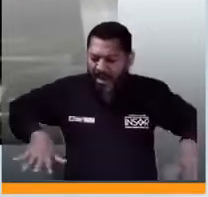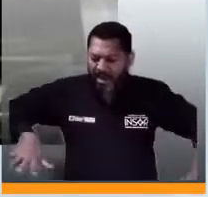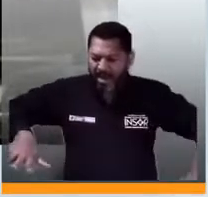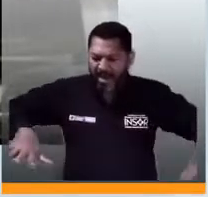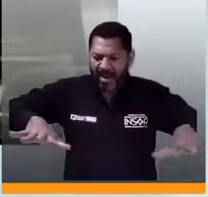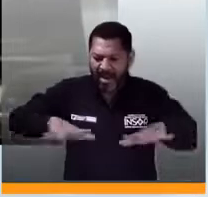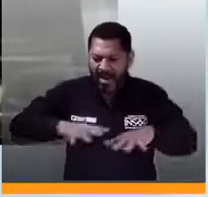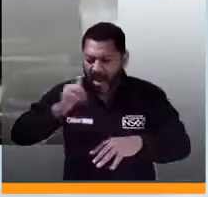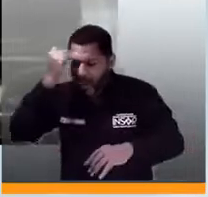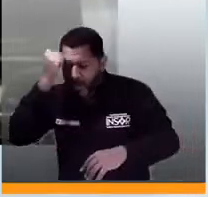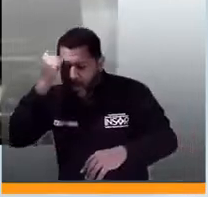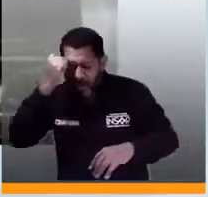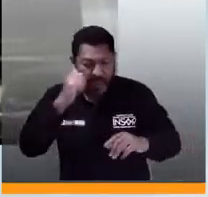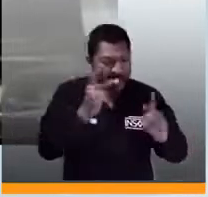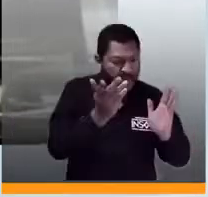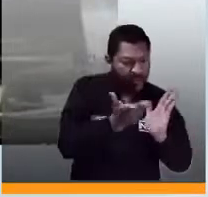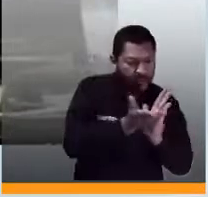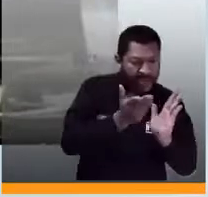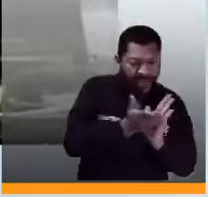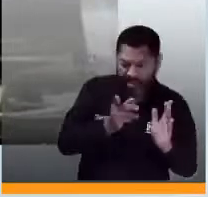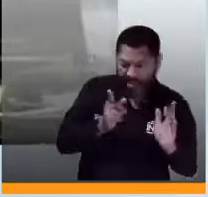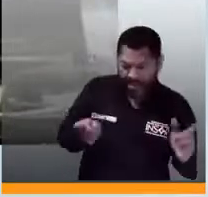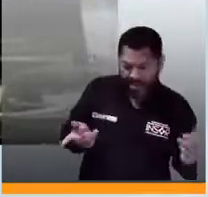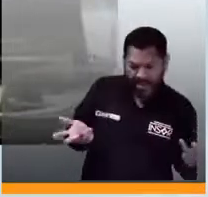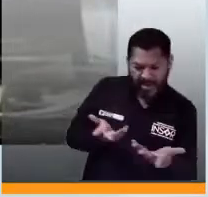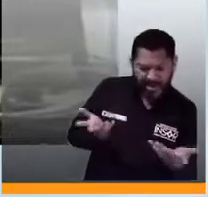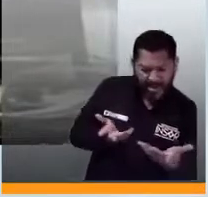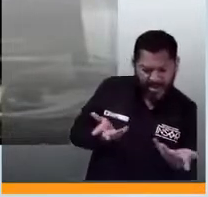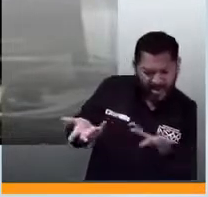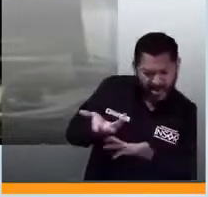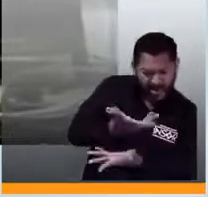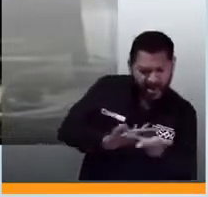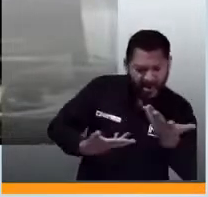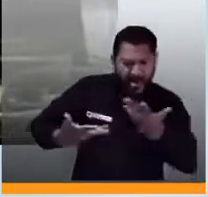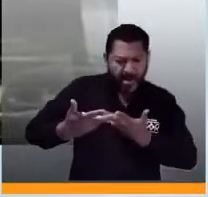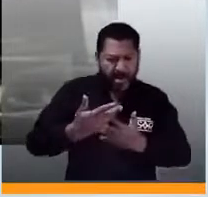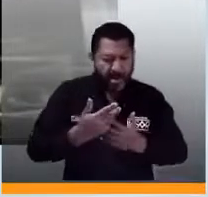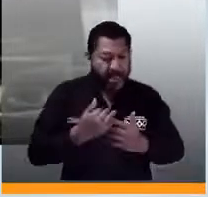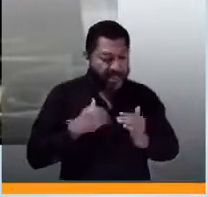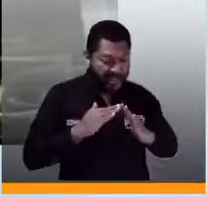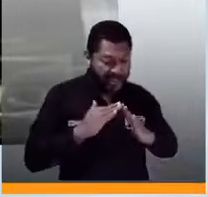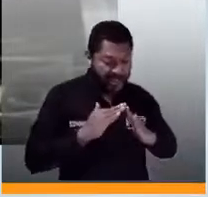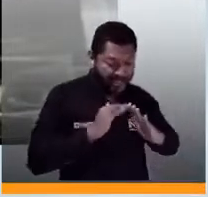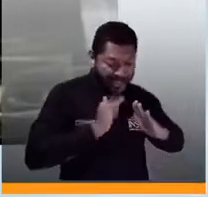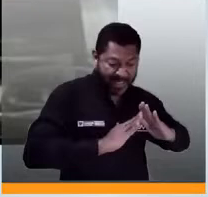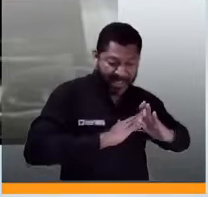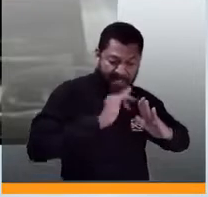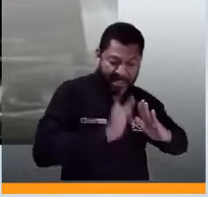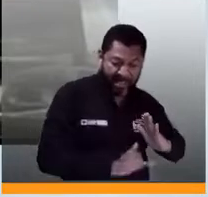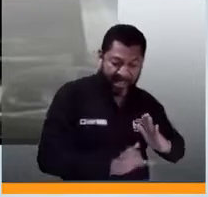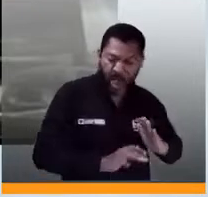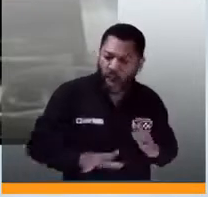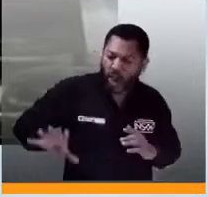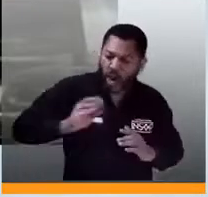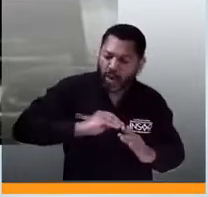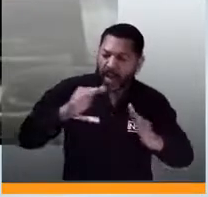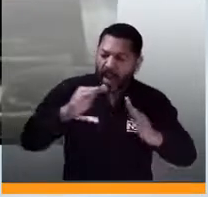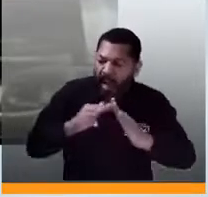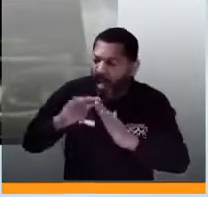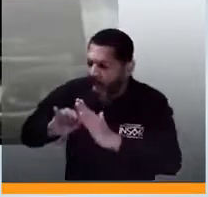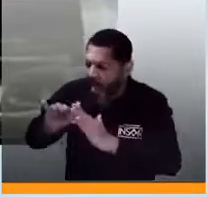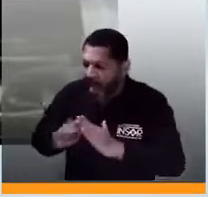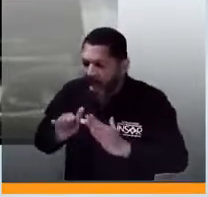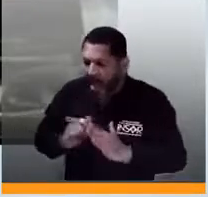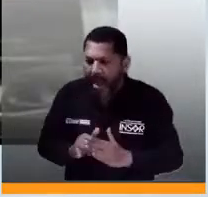la relación profesor-estudiante en términos muy positivos. El hecho de estar todos encerrados, el hecho de estar todos de una manera